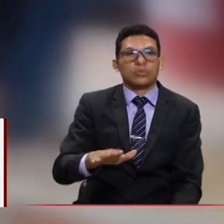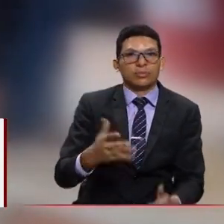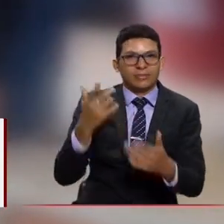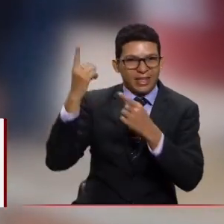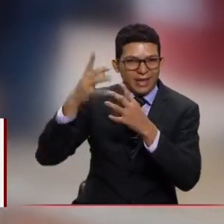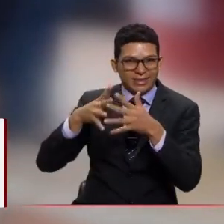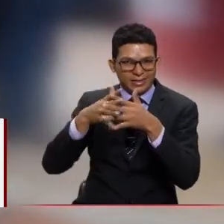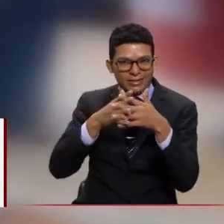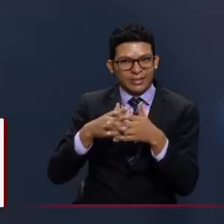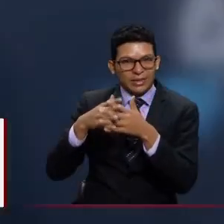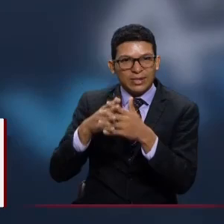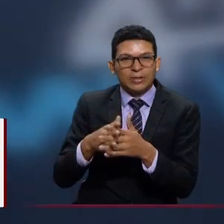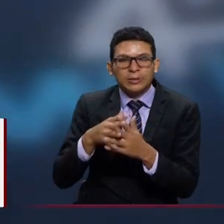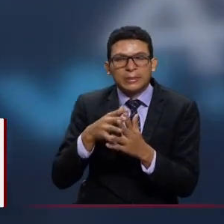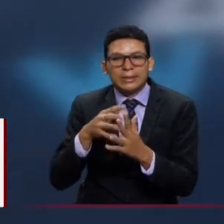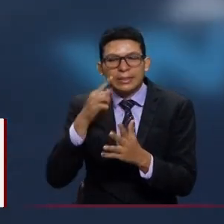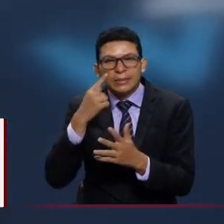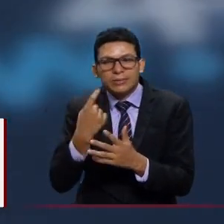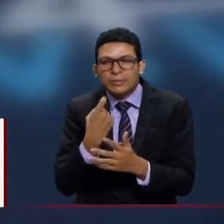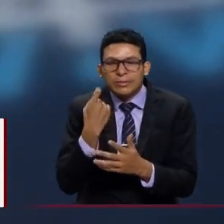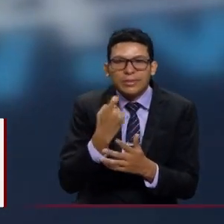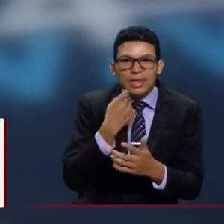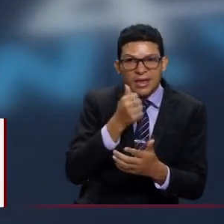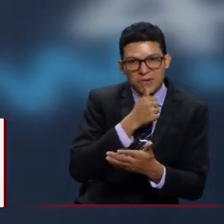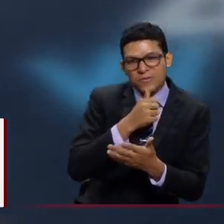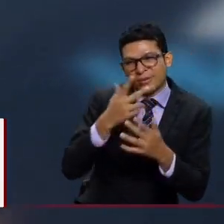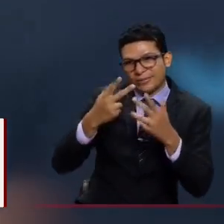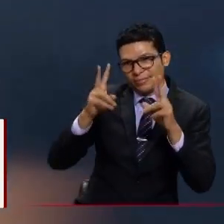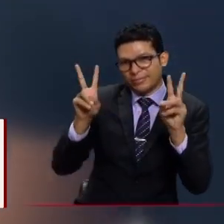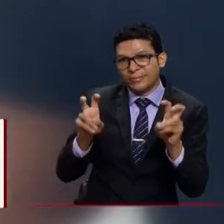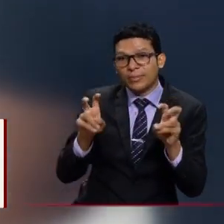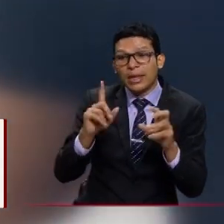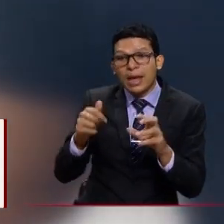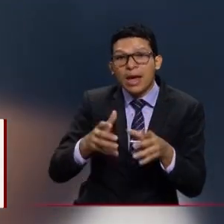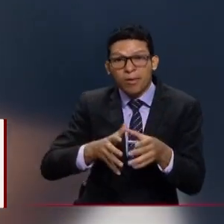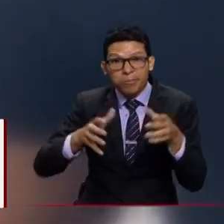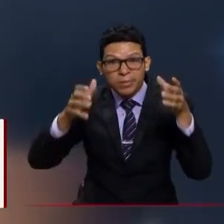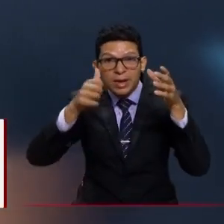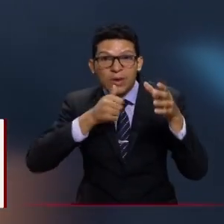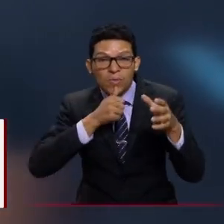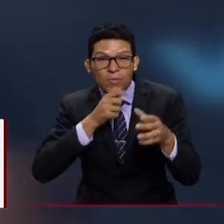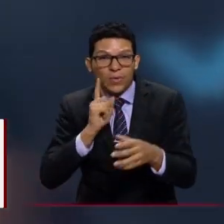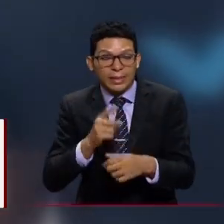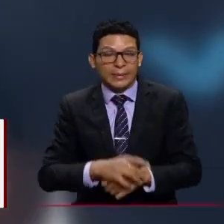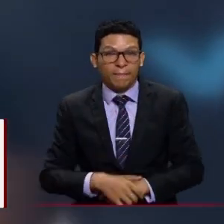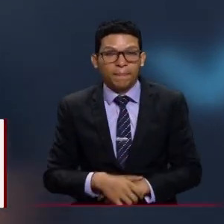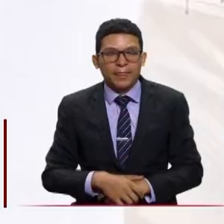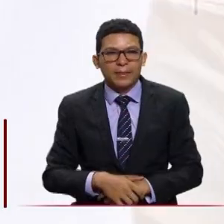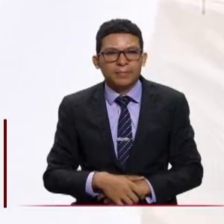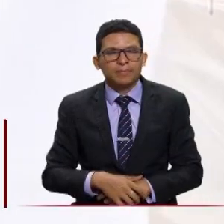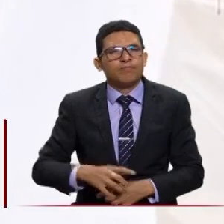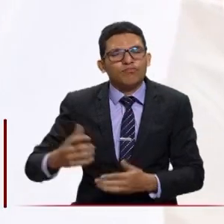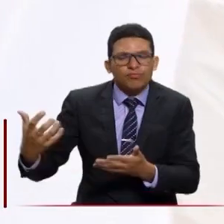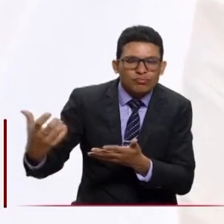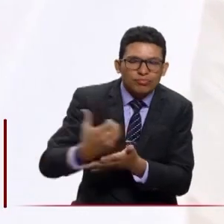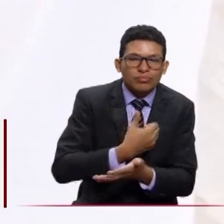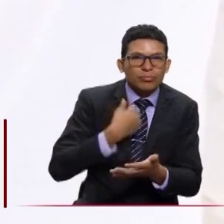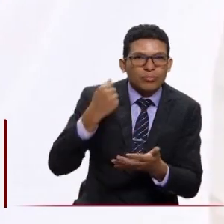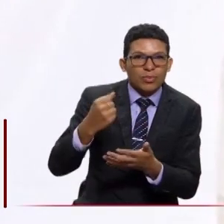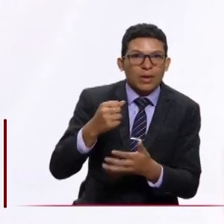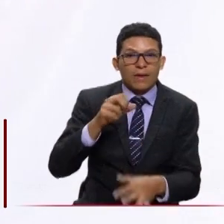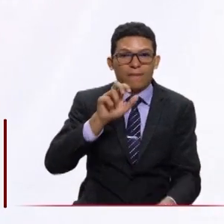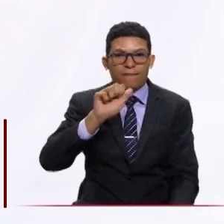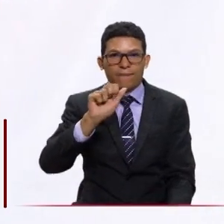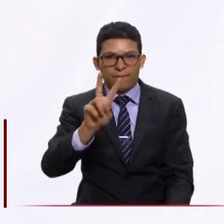Estados Unidos, que ellos son los que nos van a proveer los filtros de agua. Entonces, sería recoger el dinero por las backing